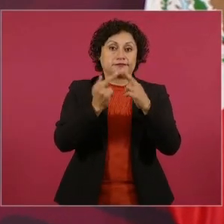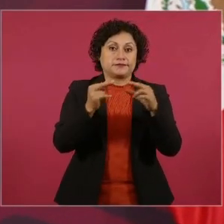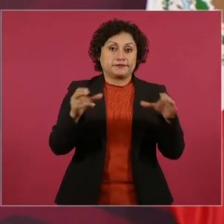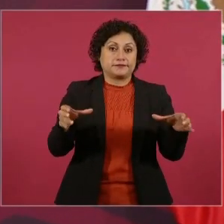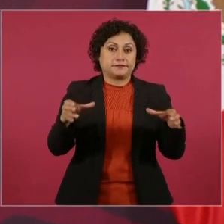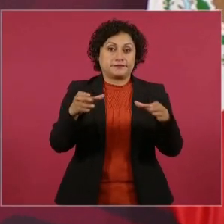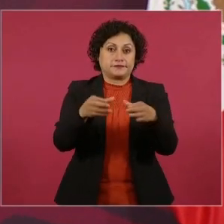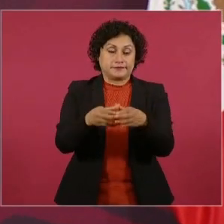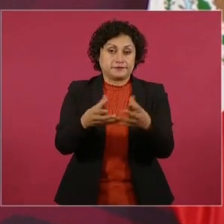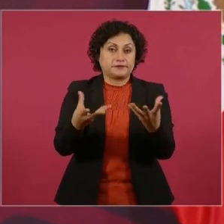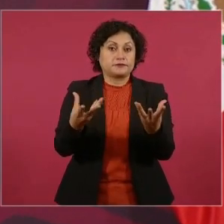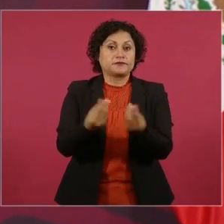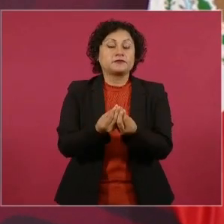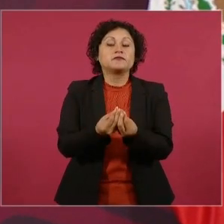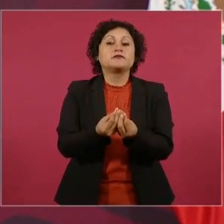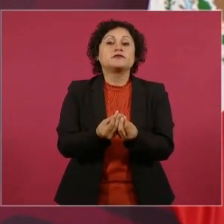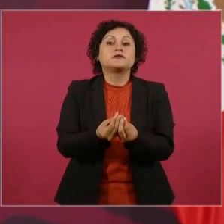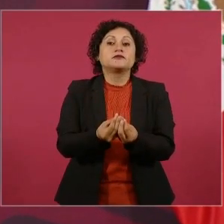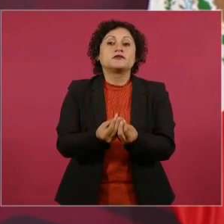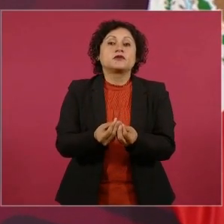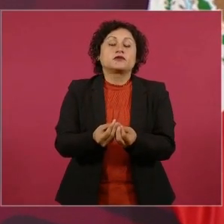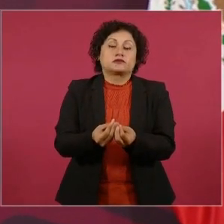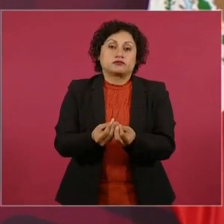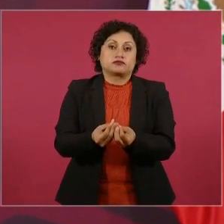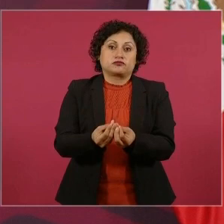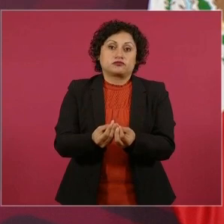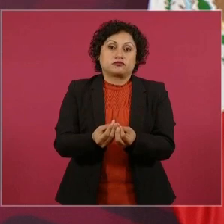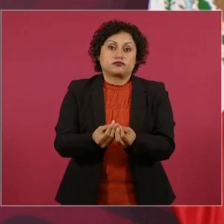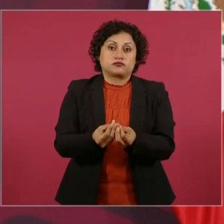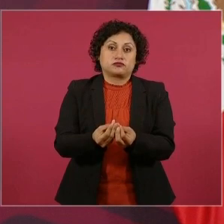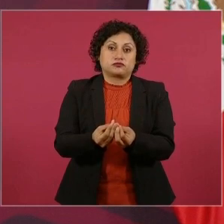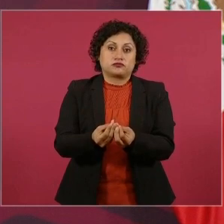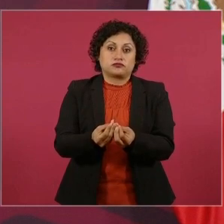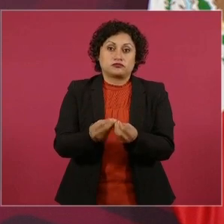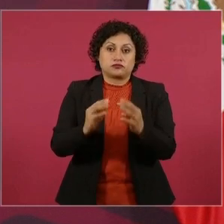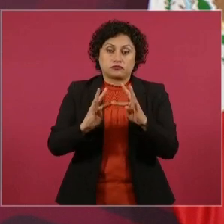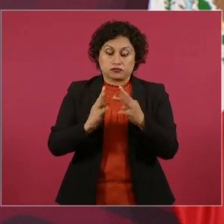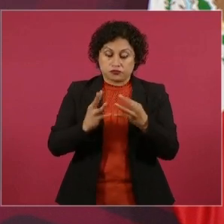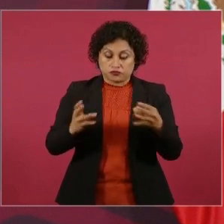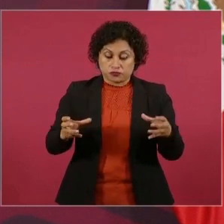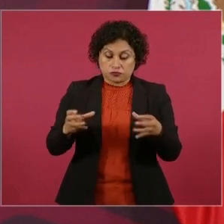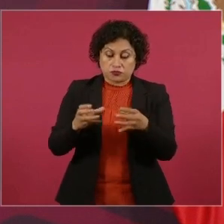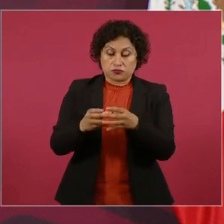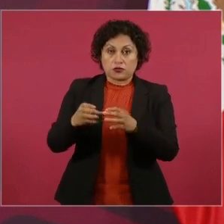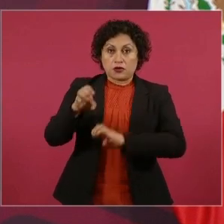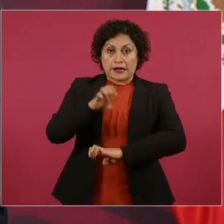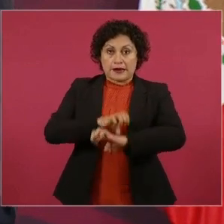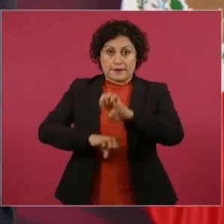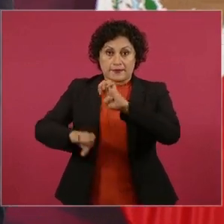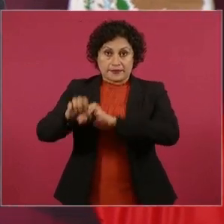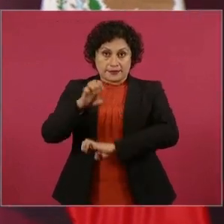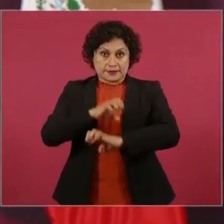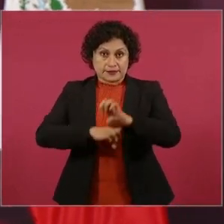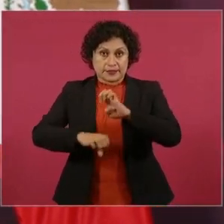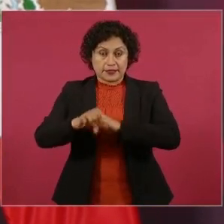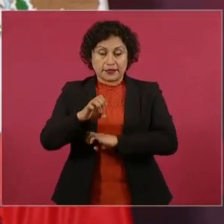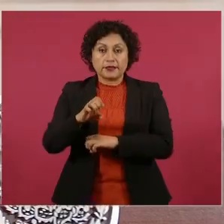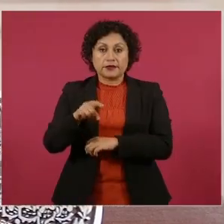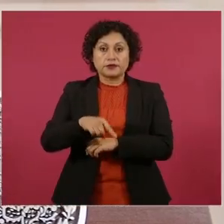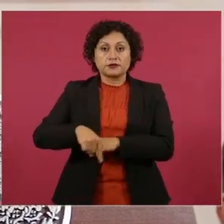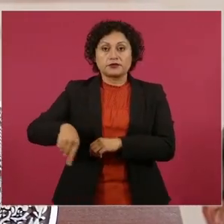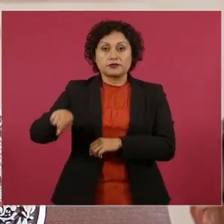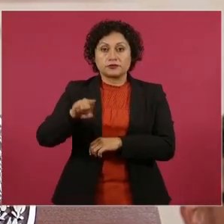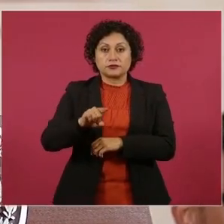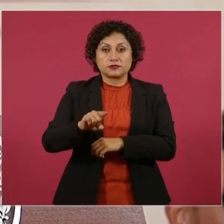consejo de empresarios la asociación de